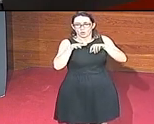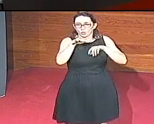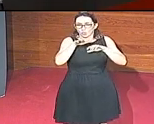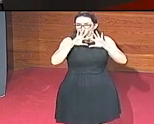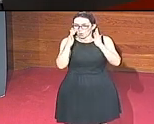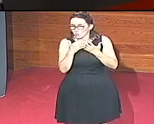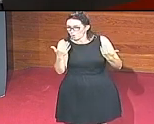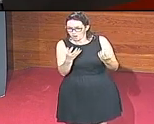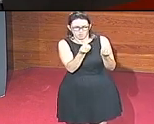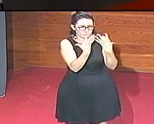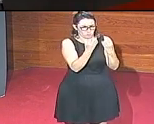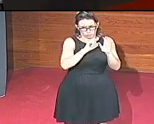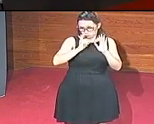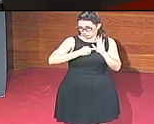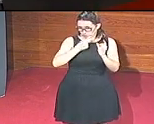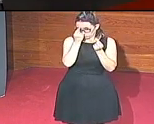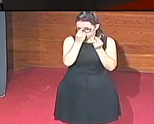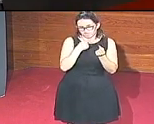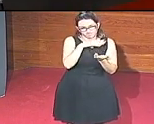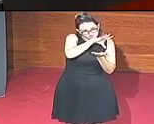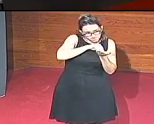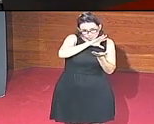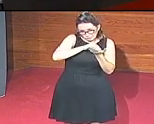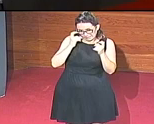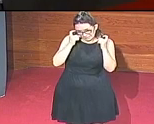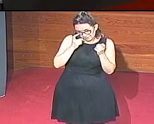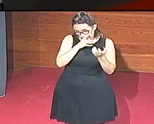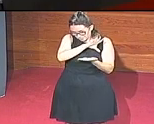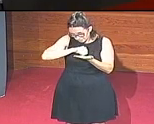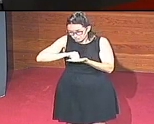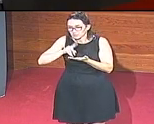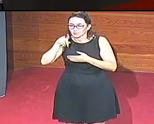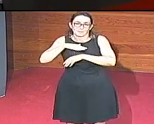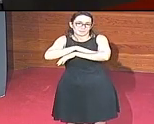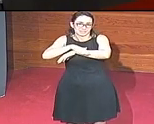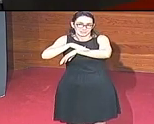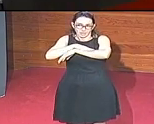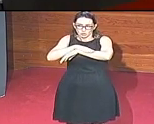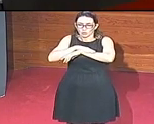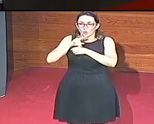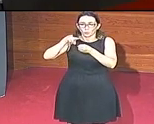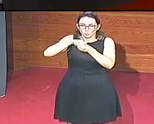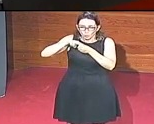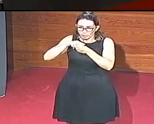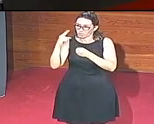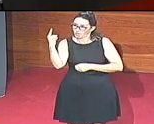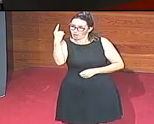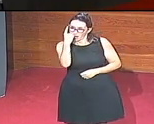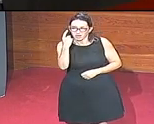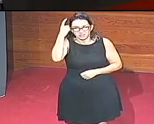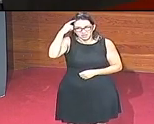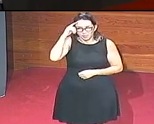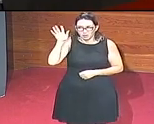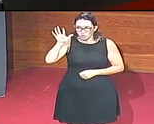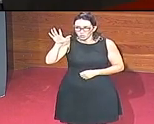información qué intentas añadir entras en el ministerio vas provincia a provincia viendo qué tipo de árboles a en